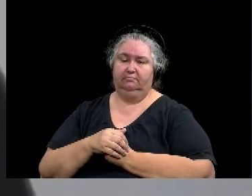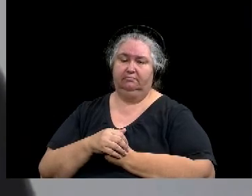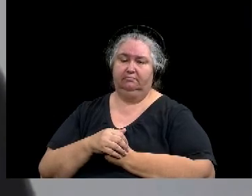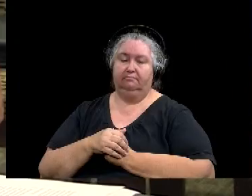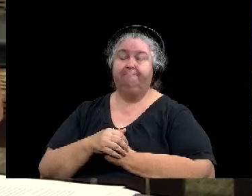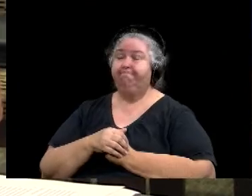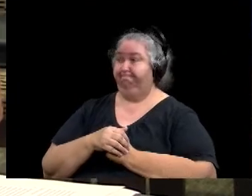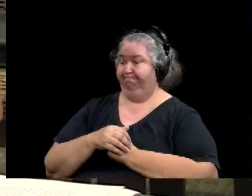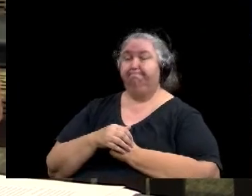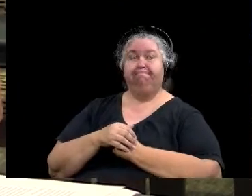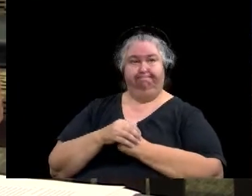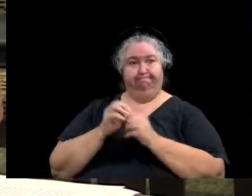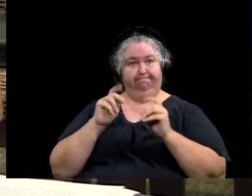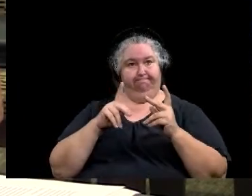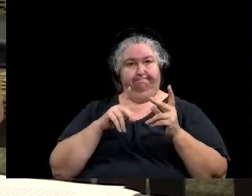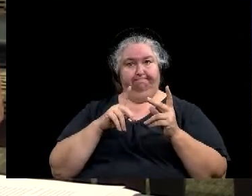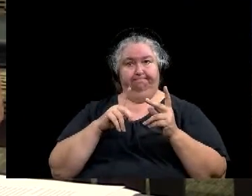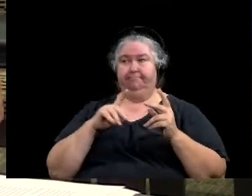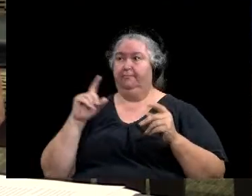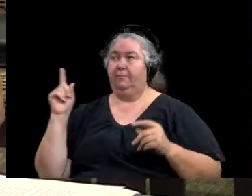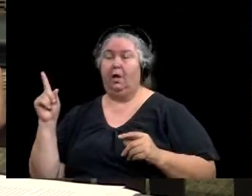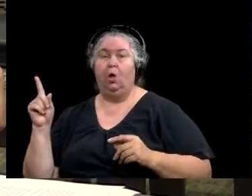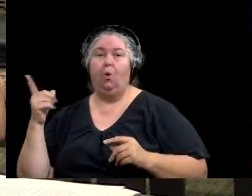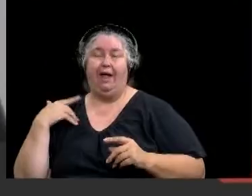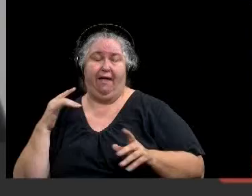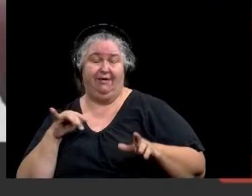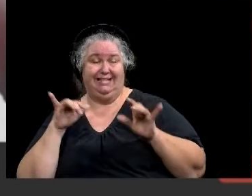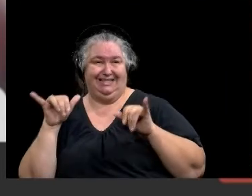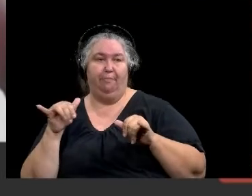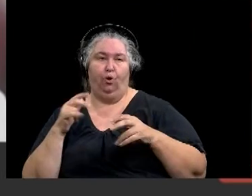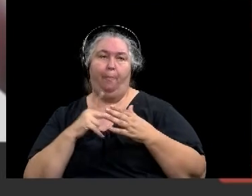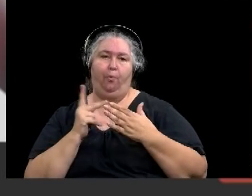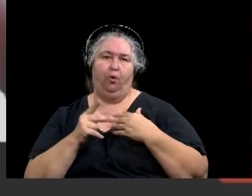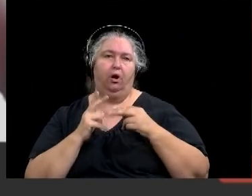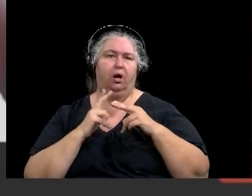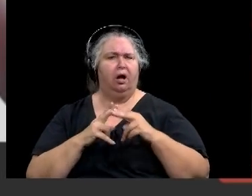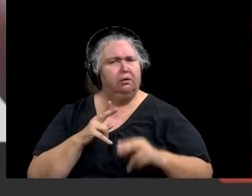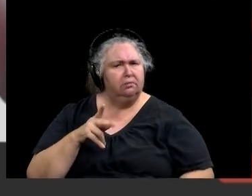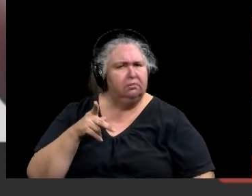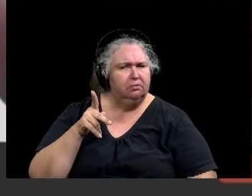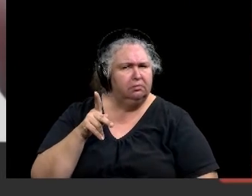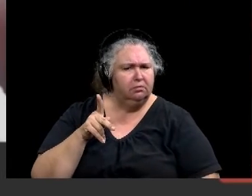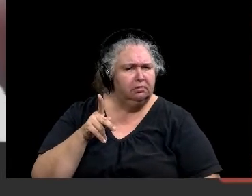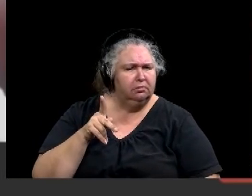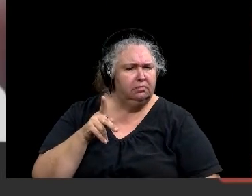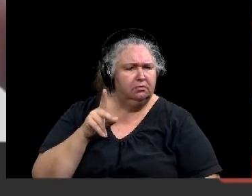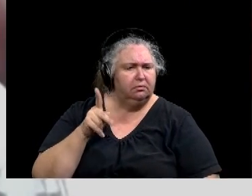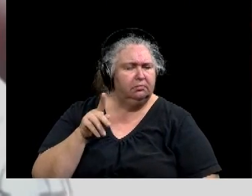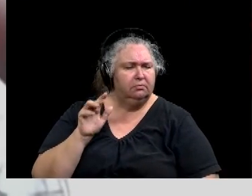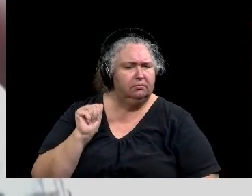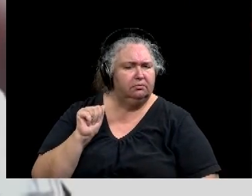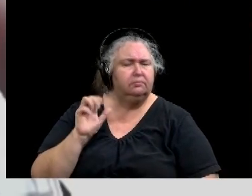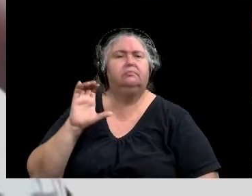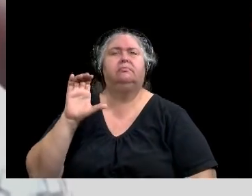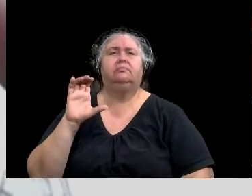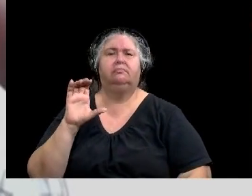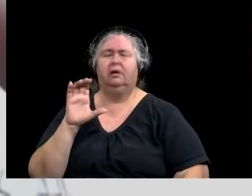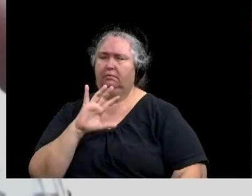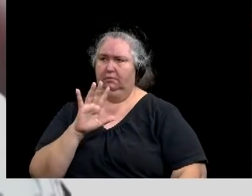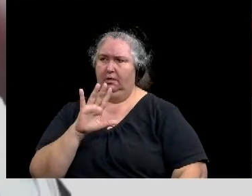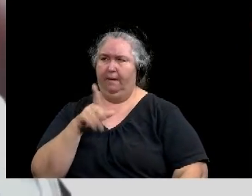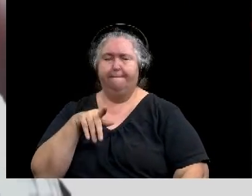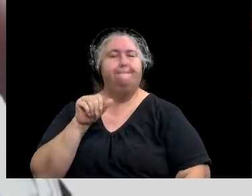y recuperarse nosotros también tenemos un programa el programa se llama para